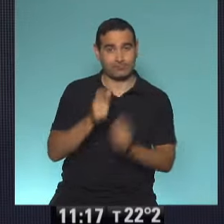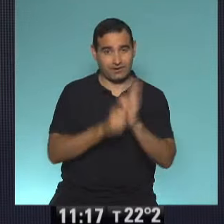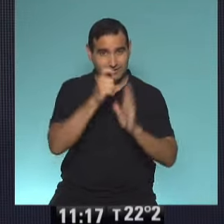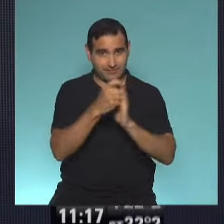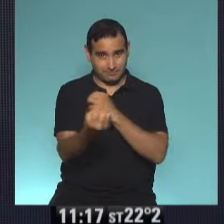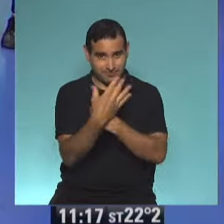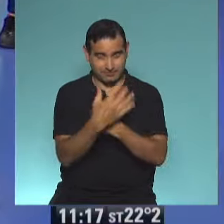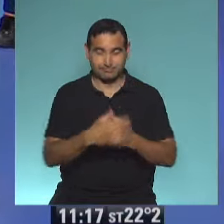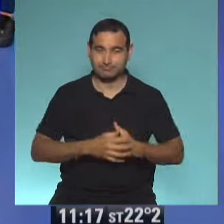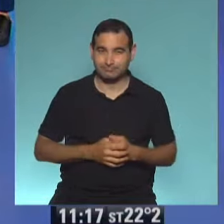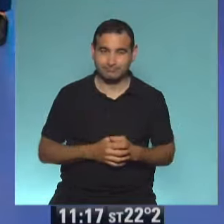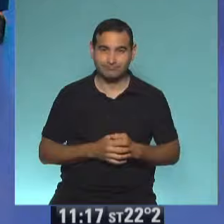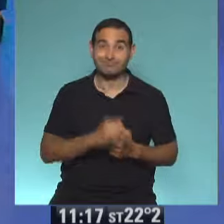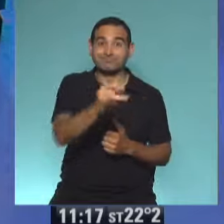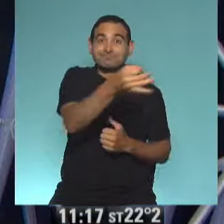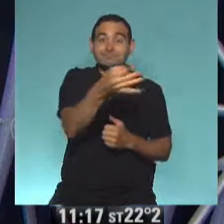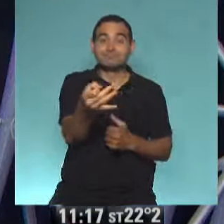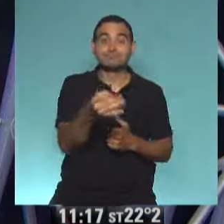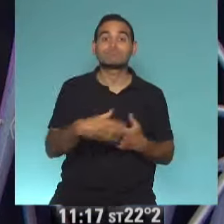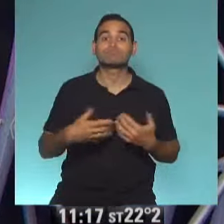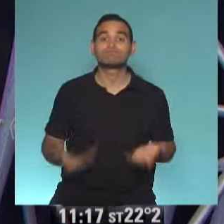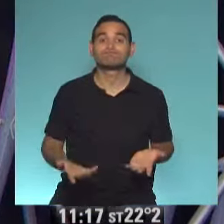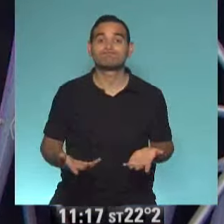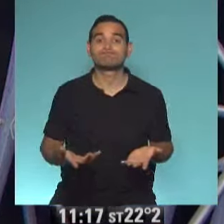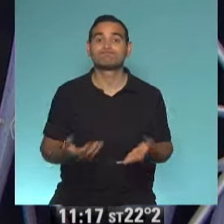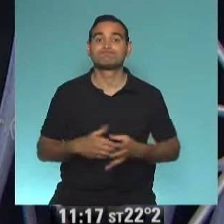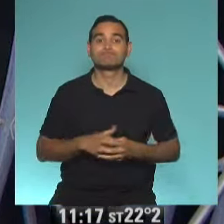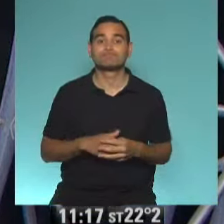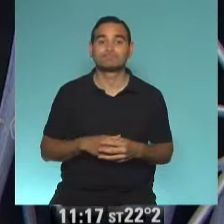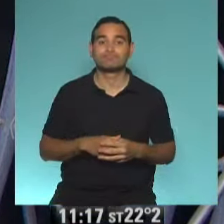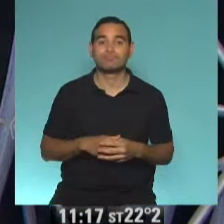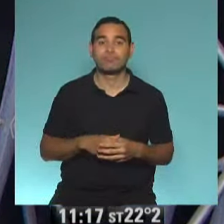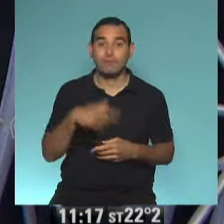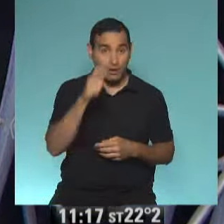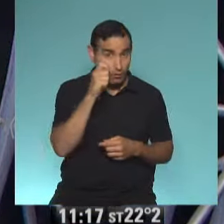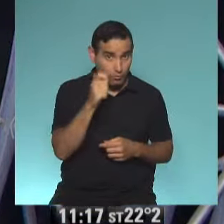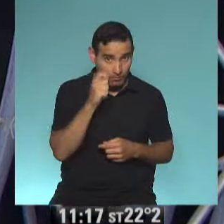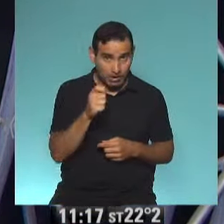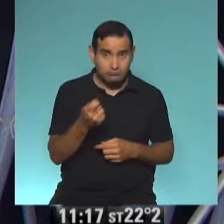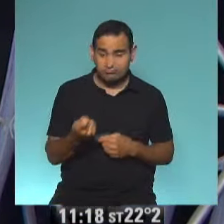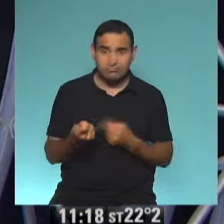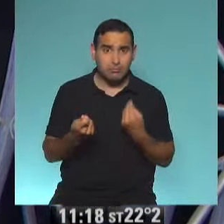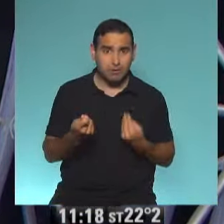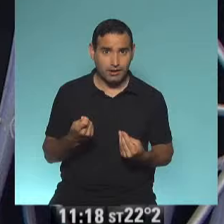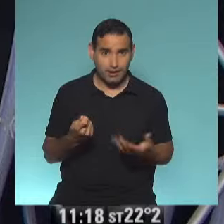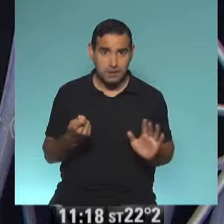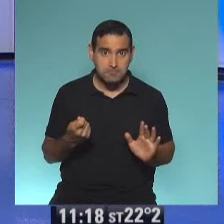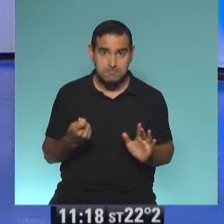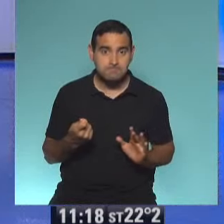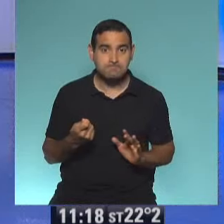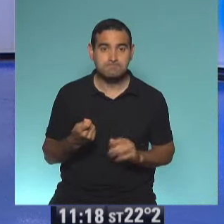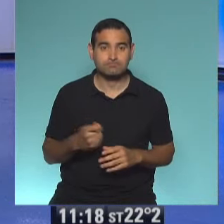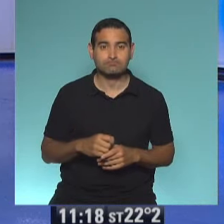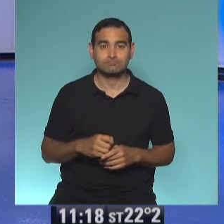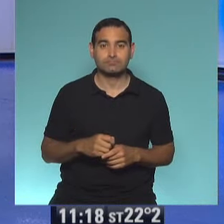en pantalla. Exactamente. Bueno, y entonces, ¿vamos a usar nuestras lupas? ¡Vamos a usarlas! A ver. ¿Vamos a usarlas?